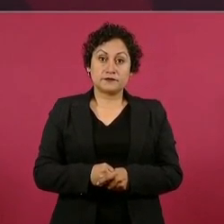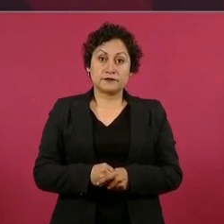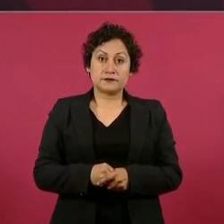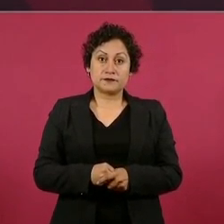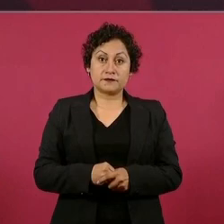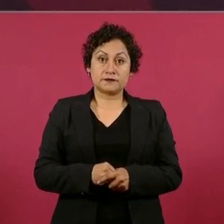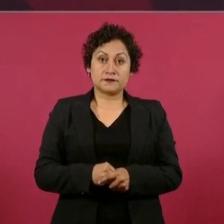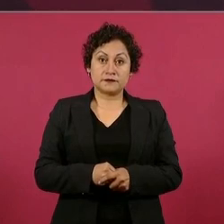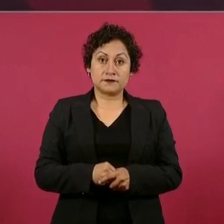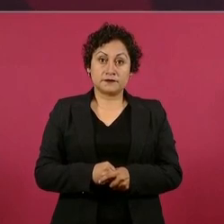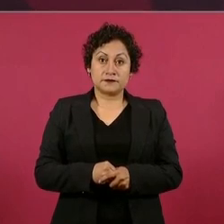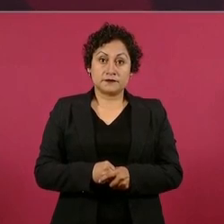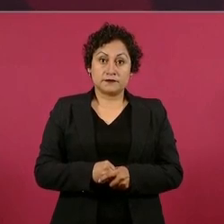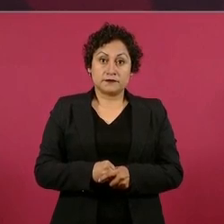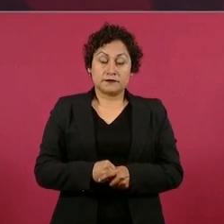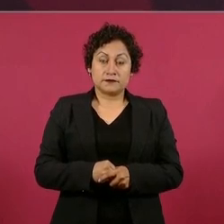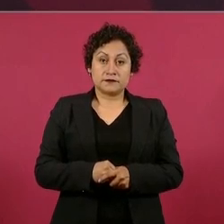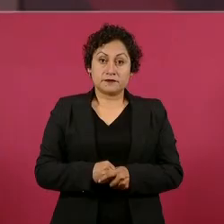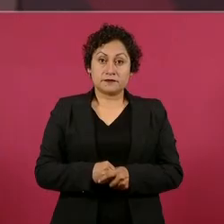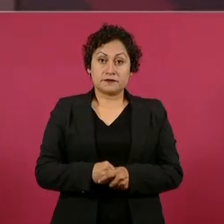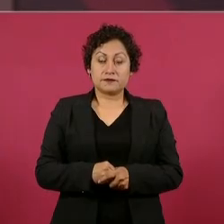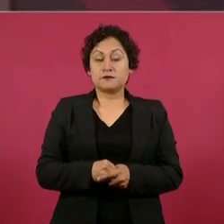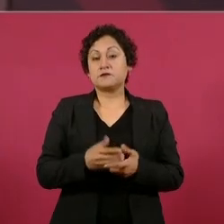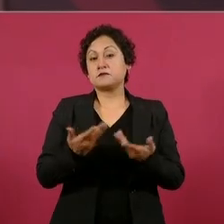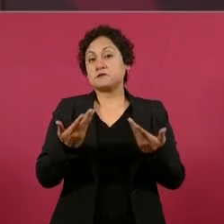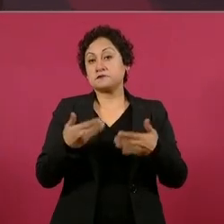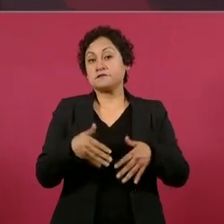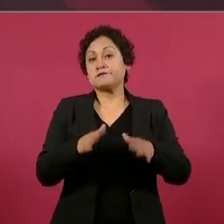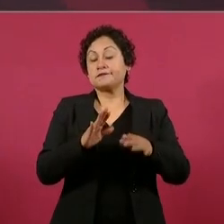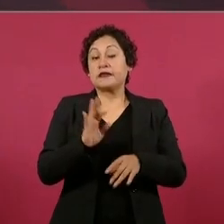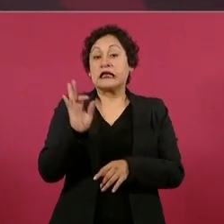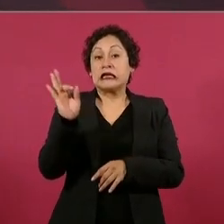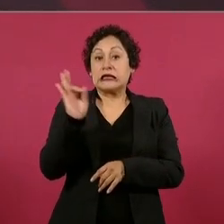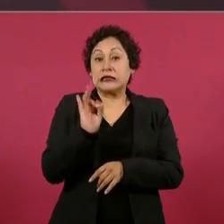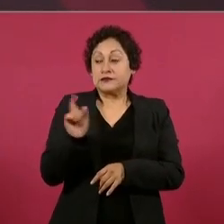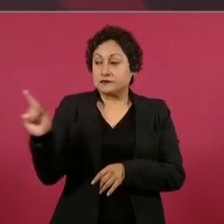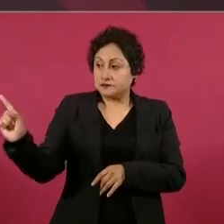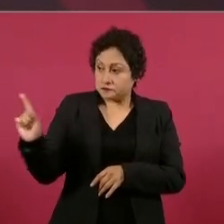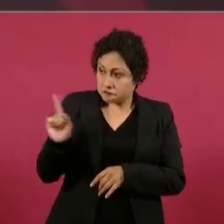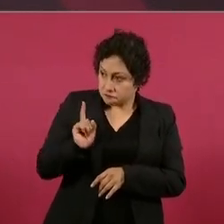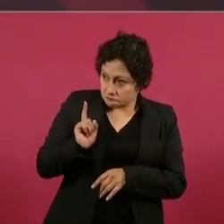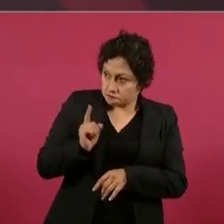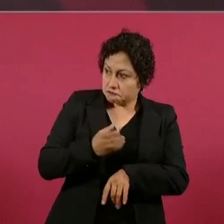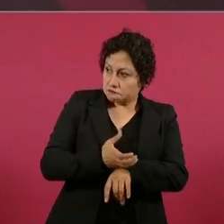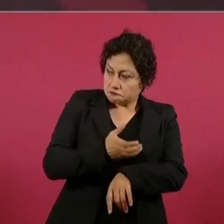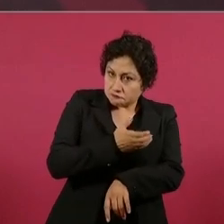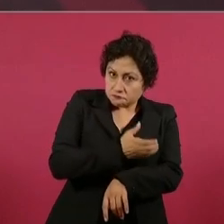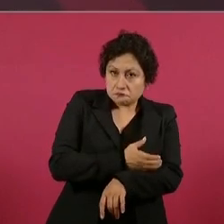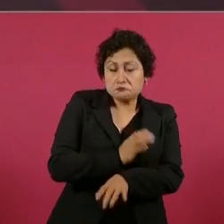acepte acompañarme a alguna inauguración,